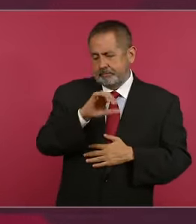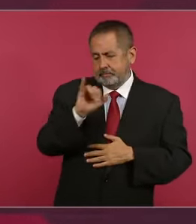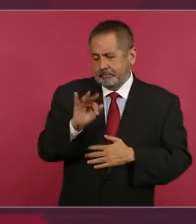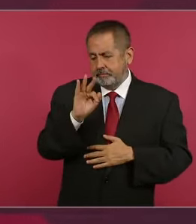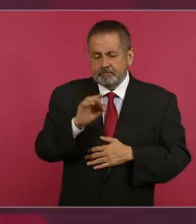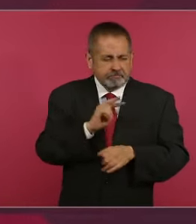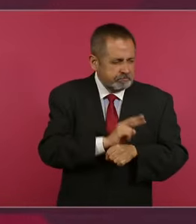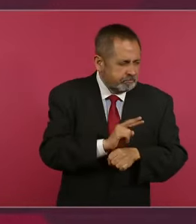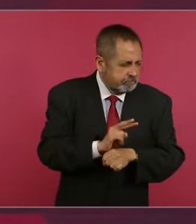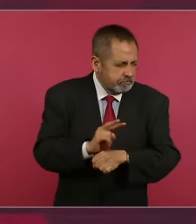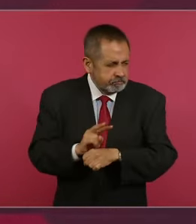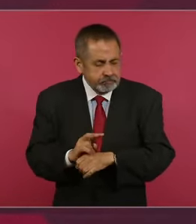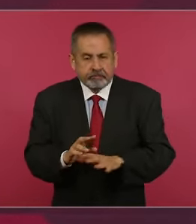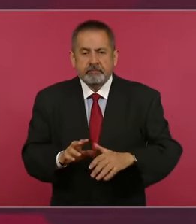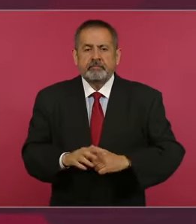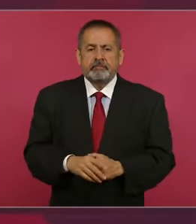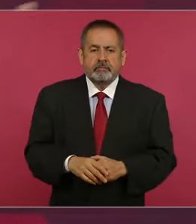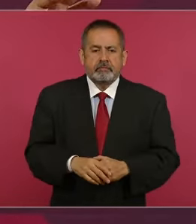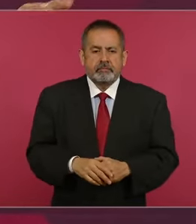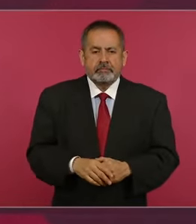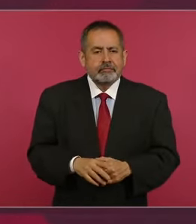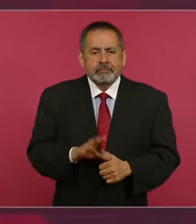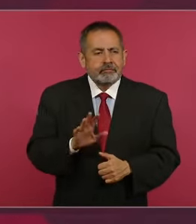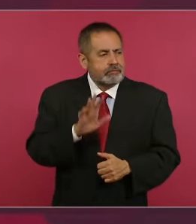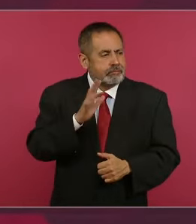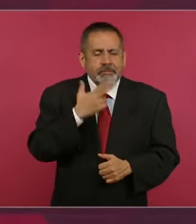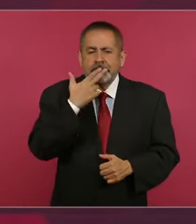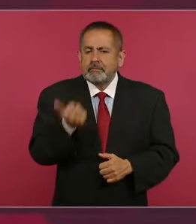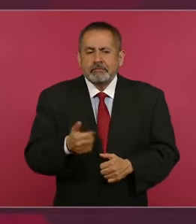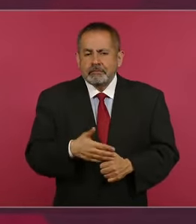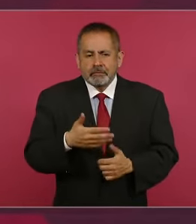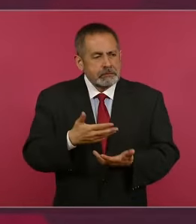Pues, como si no existiera